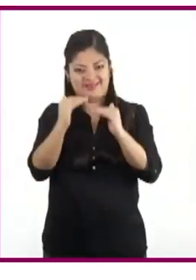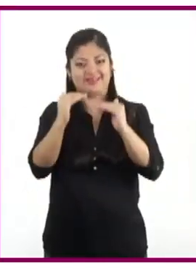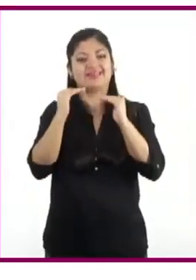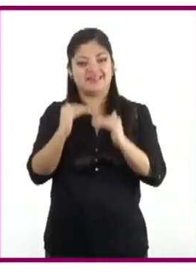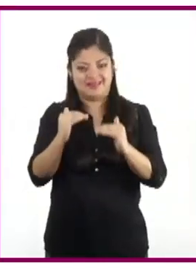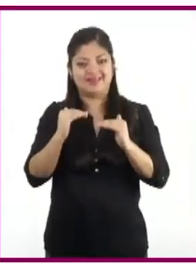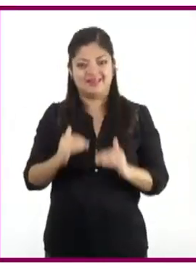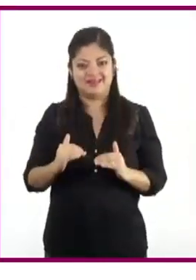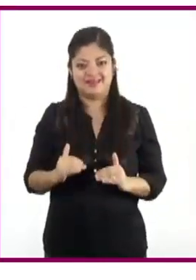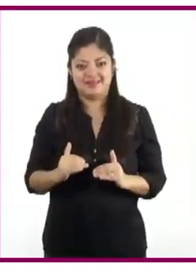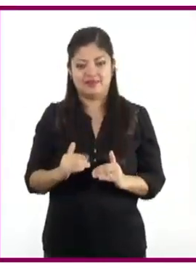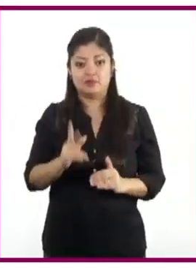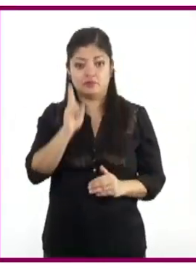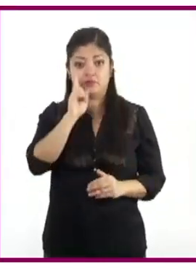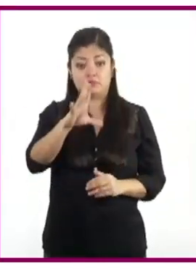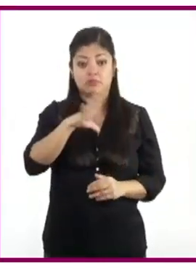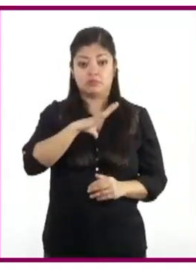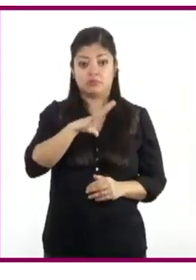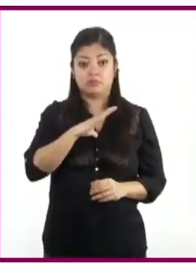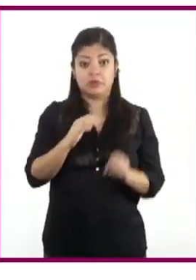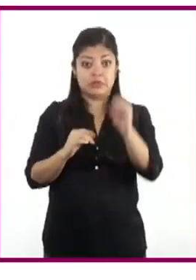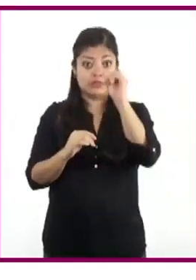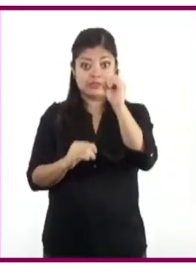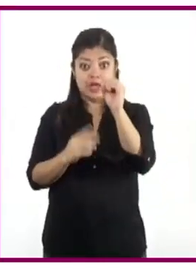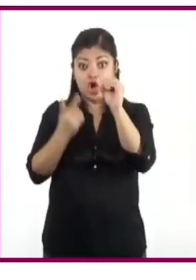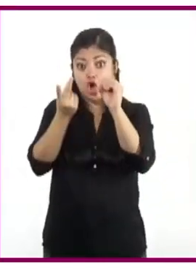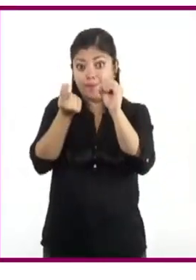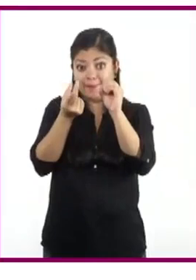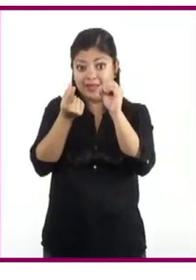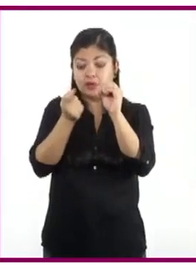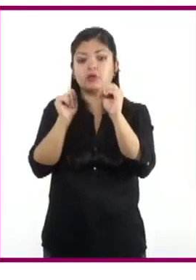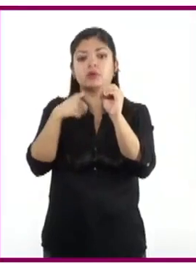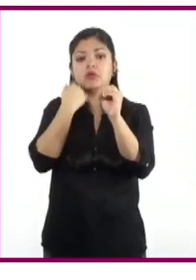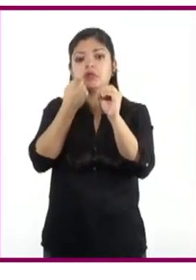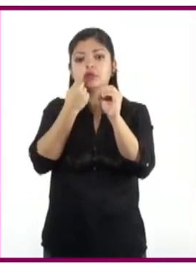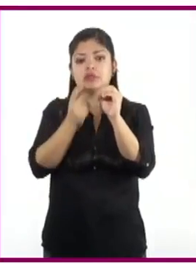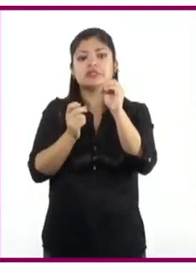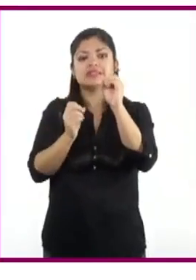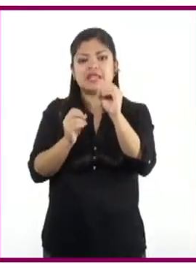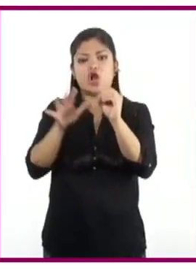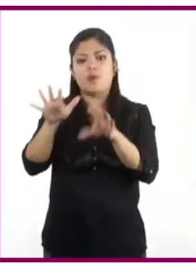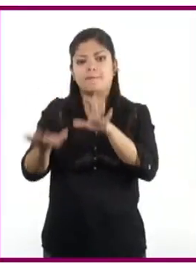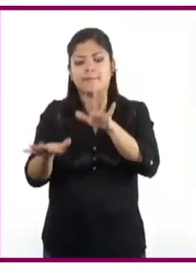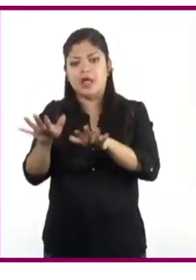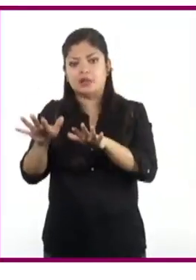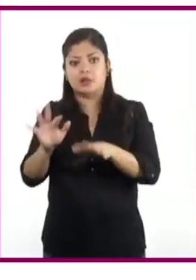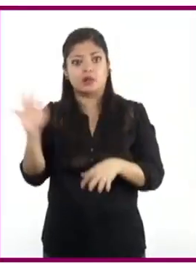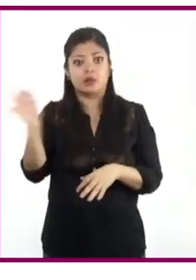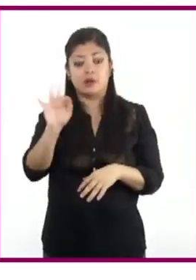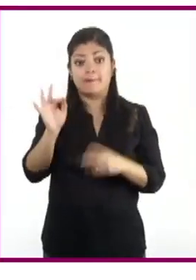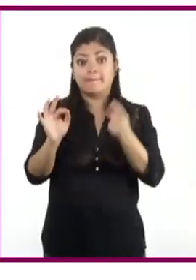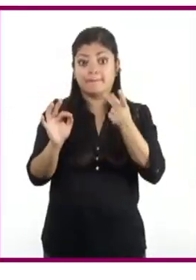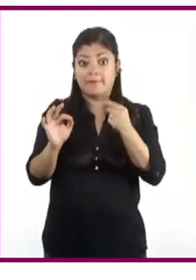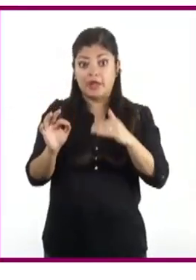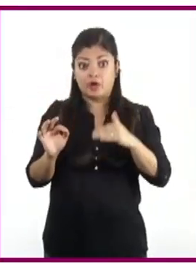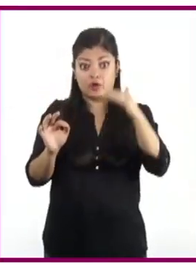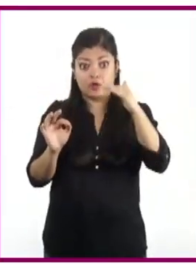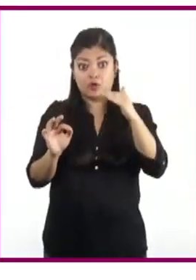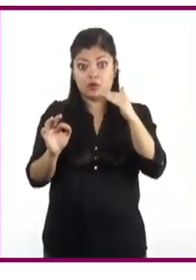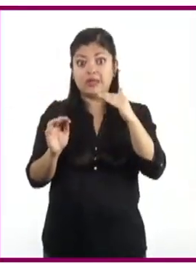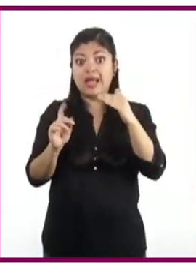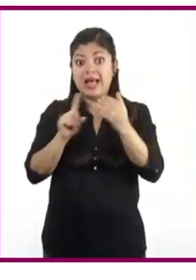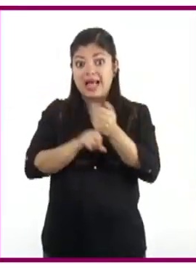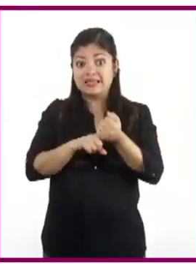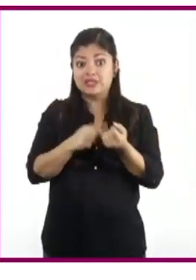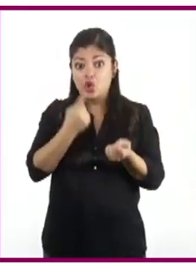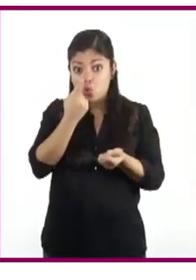sucesivamente. Se observa que si hay 0 perros, hay 0 patas. Y si la cantidad de perros aumenta en una